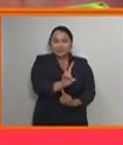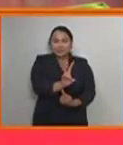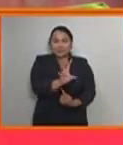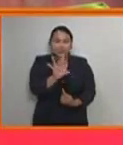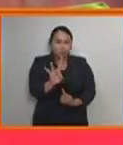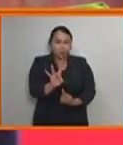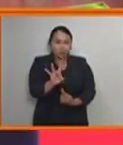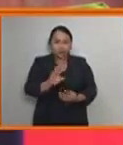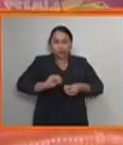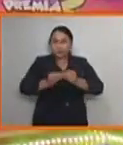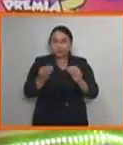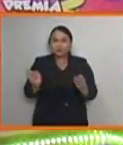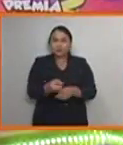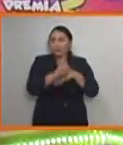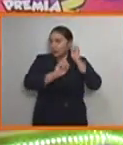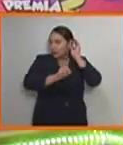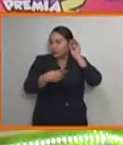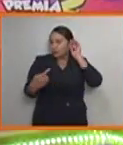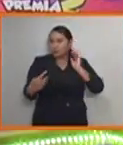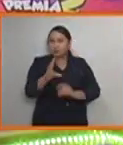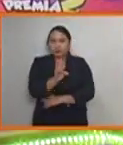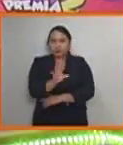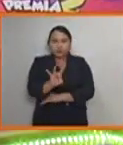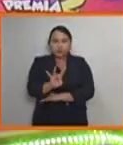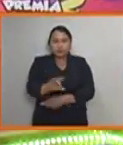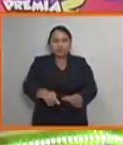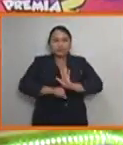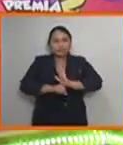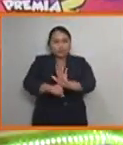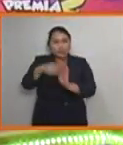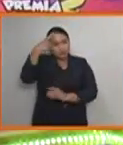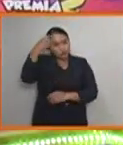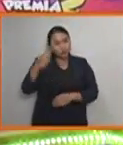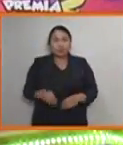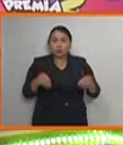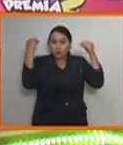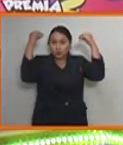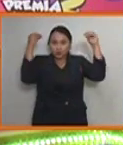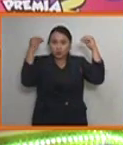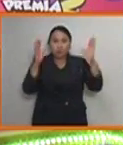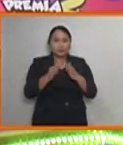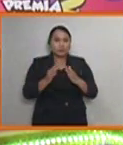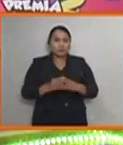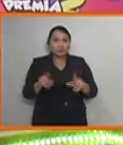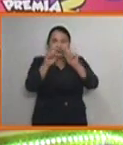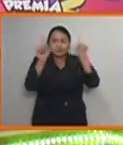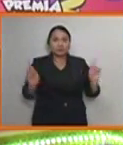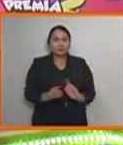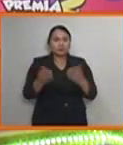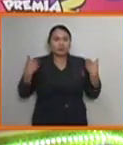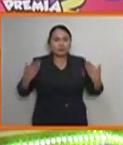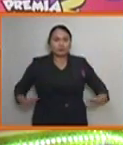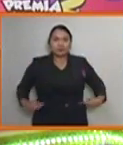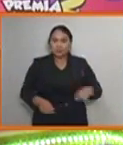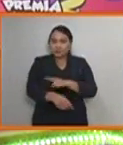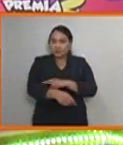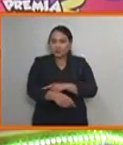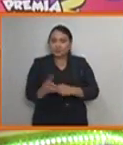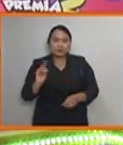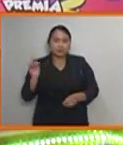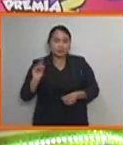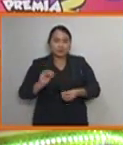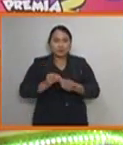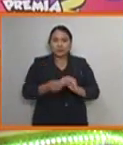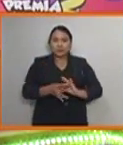8. Número ganador para la diaria es el 78 con símbolo de sueños tienda. En la parte del cuerpo lo puedes ubicar en el antebrazo derecho. Números que lo